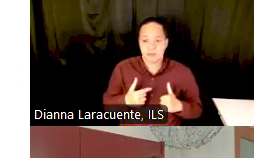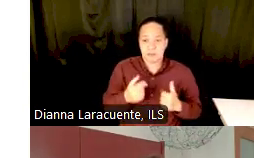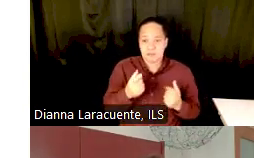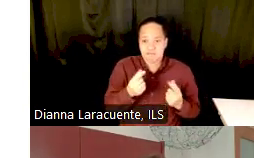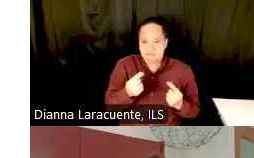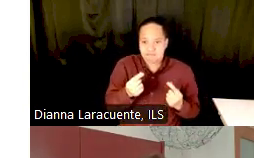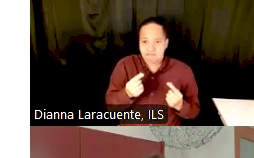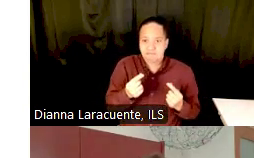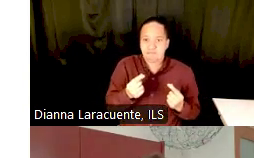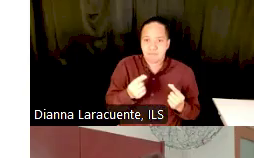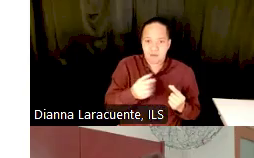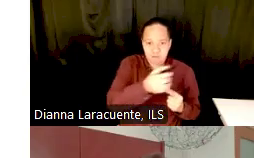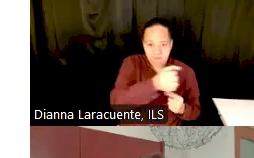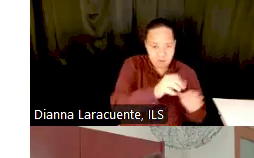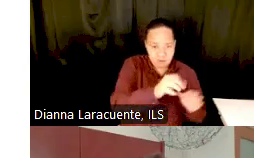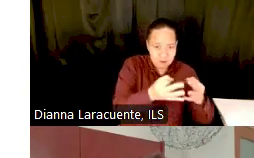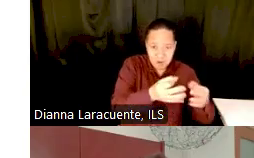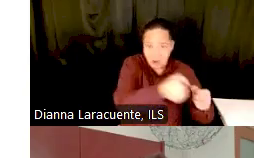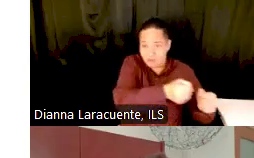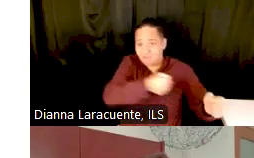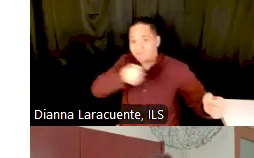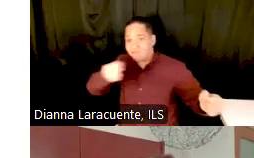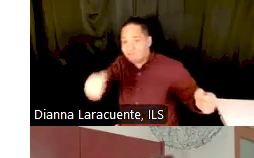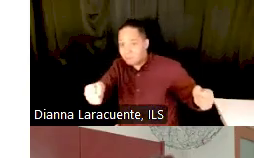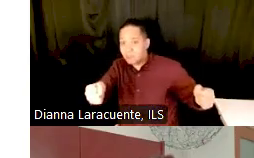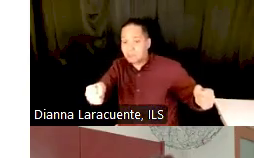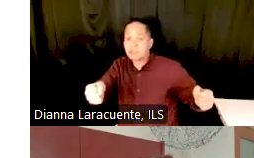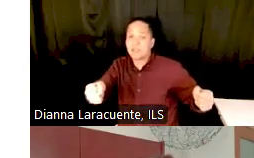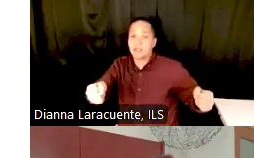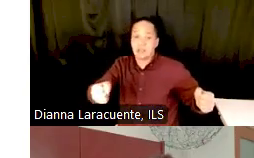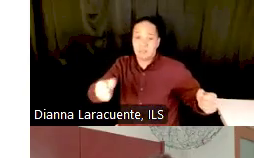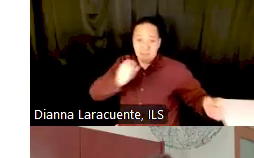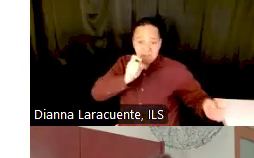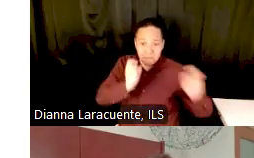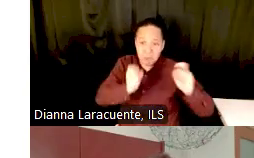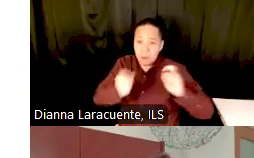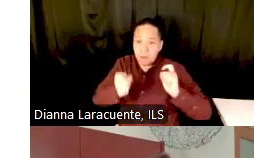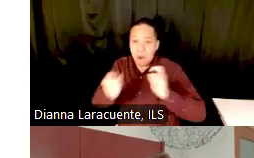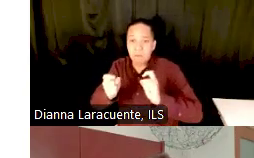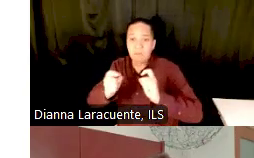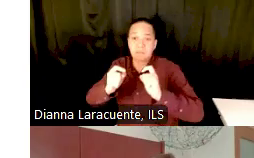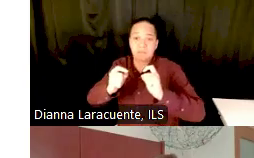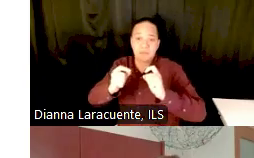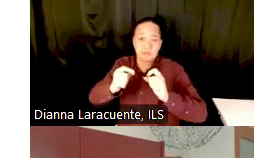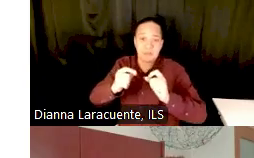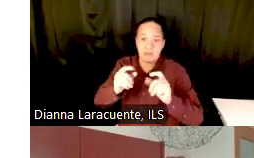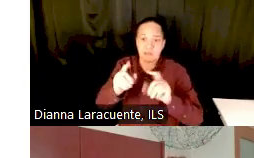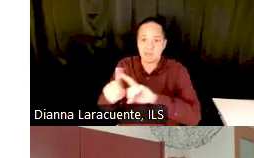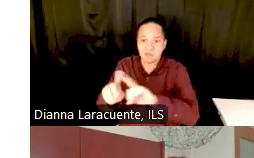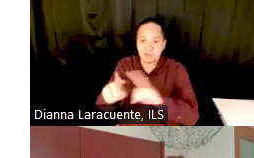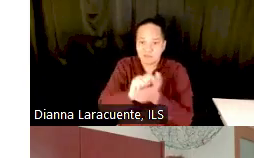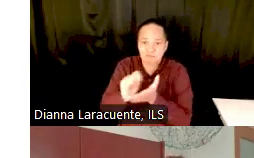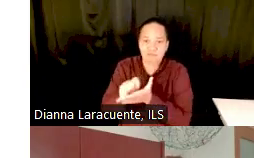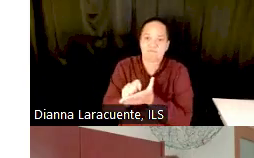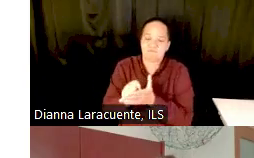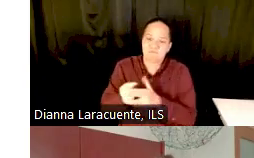su familia de origen, conlleva posiblemente varios cambios de hogares terapéuticos, y esto se va